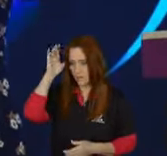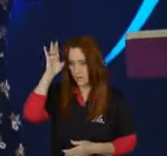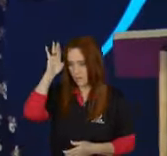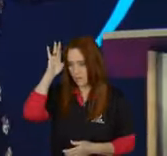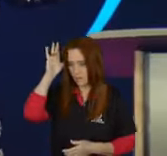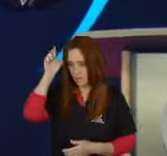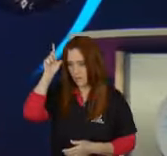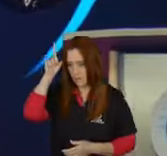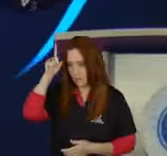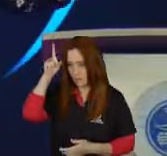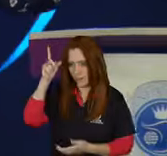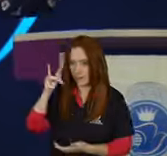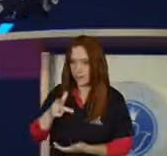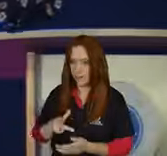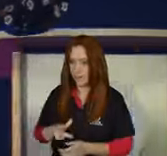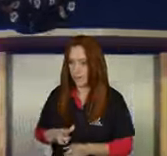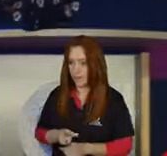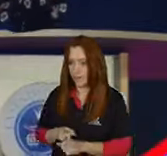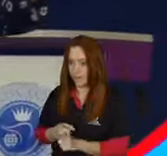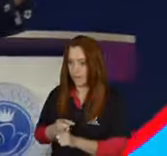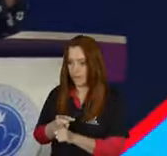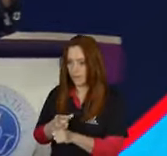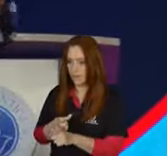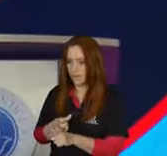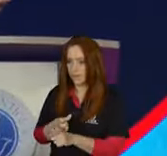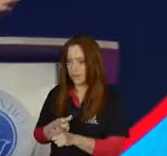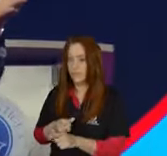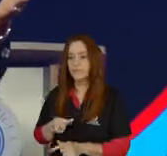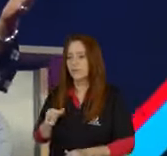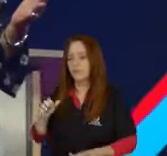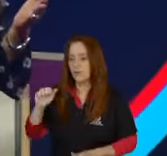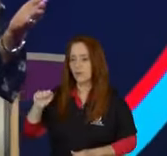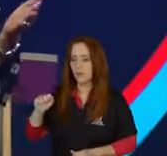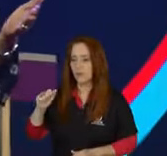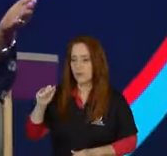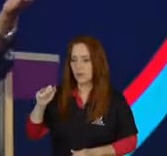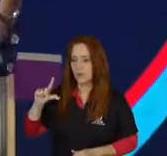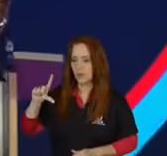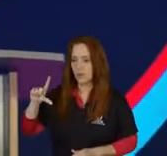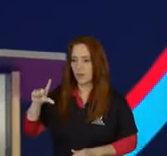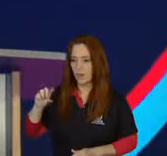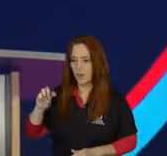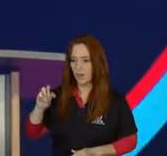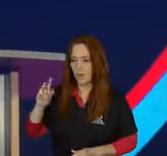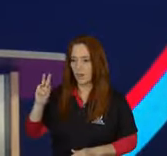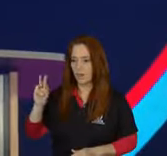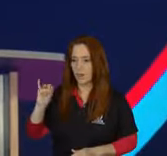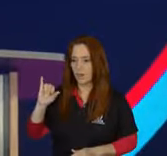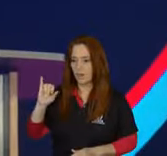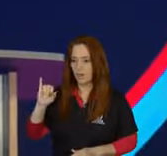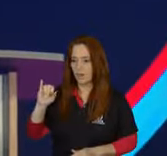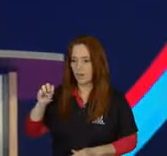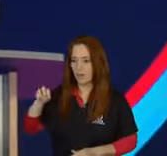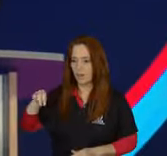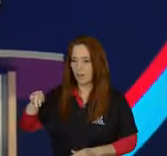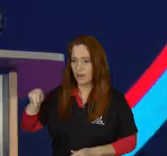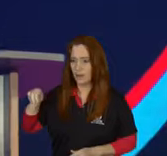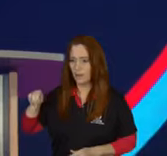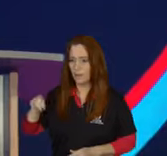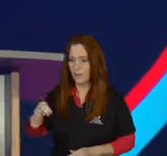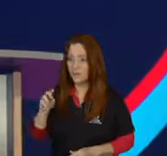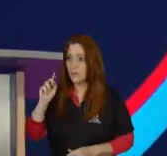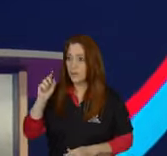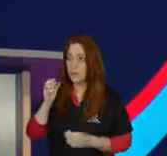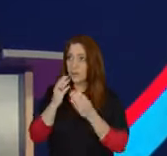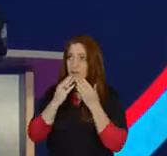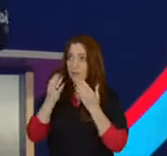damos las gracias. Hemos de honrarte a través de nuestros diezmos y nuestras ofrendas. Gracias, Señor, porque tú nos permites gozar del bien que tú